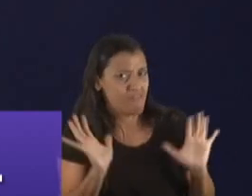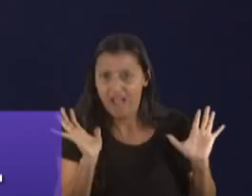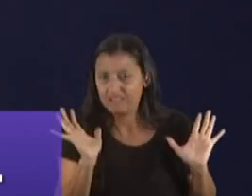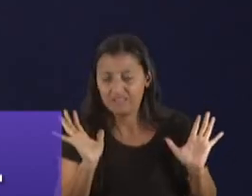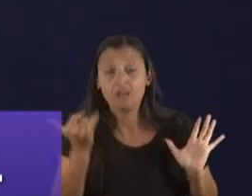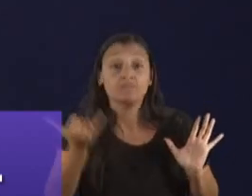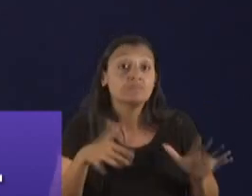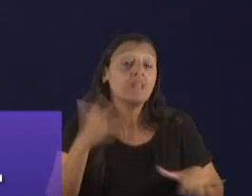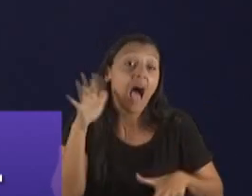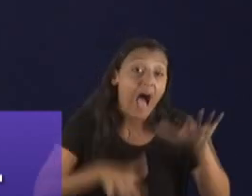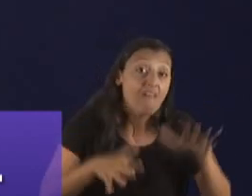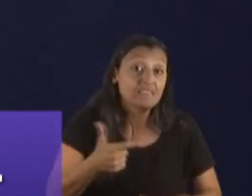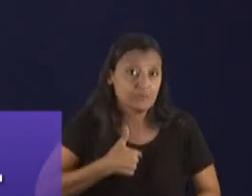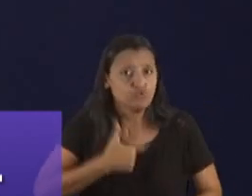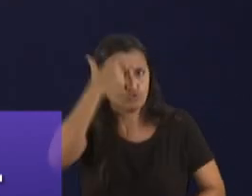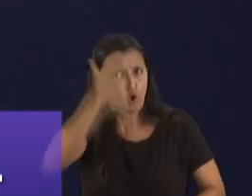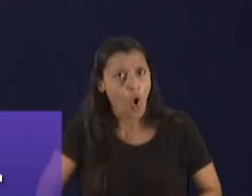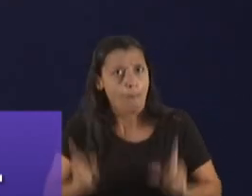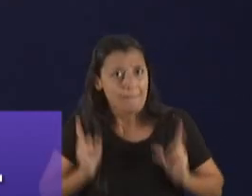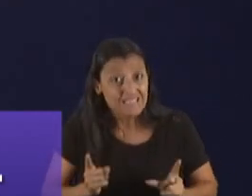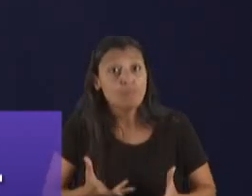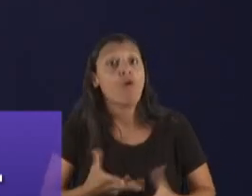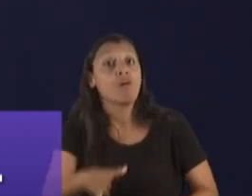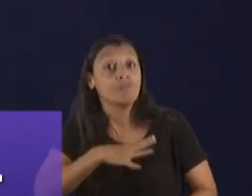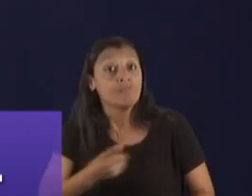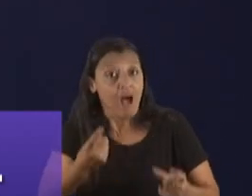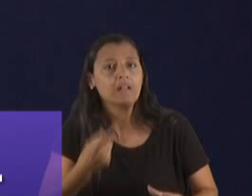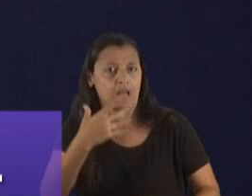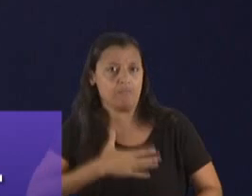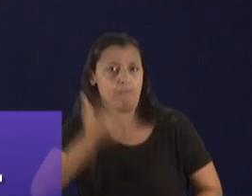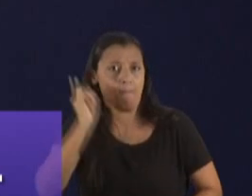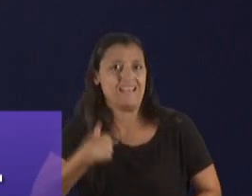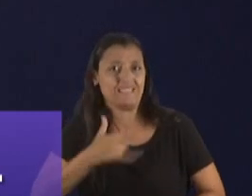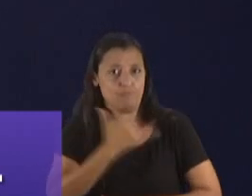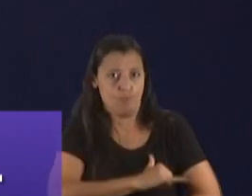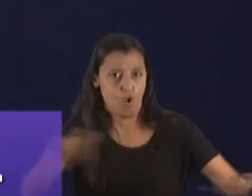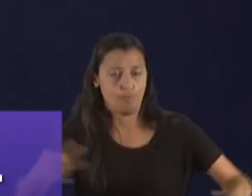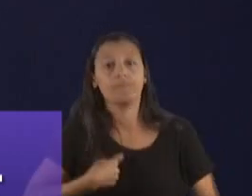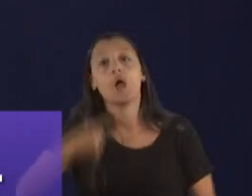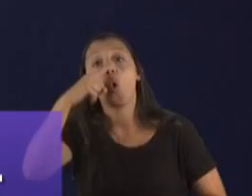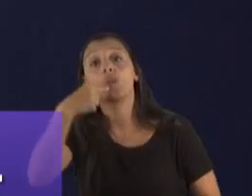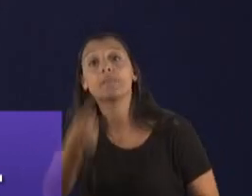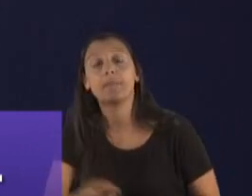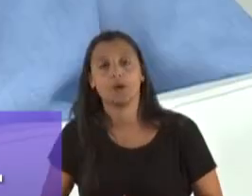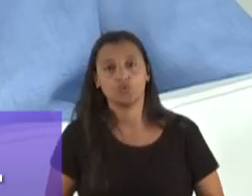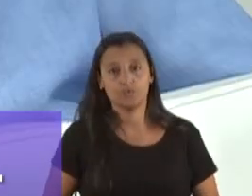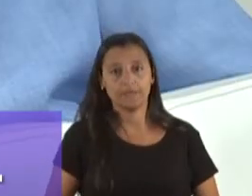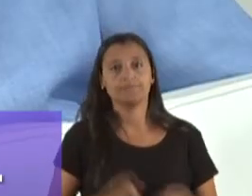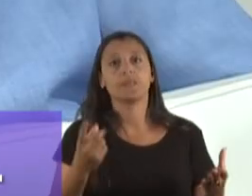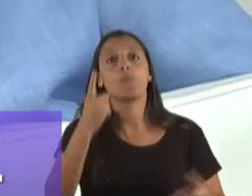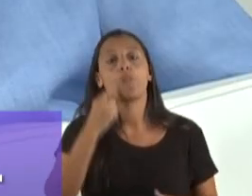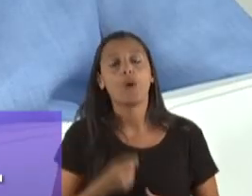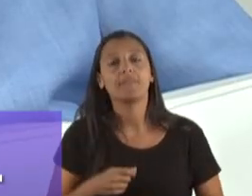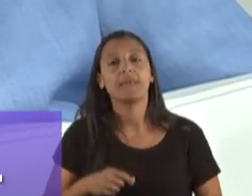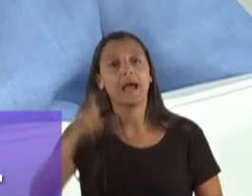esos casos yo estoy para suplirlos. Última pregunta. ¿Qué tal, Manuel? Buen